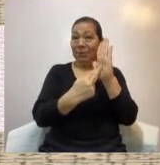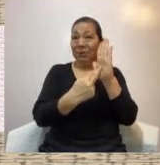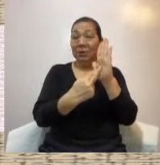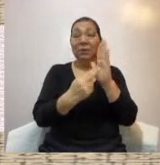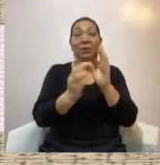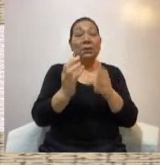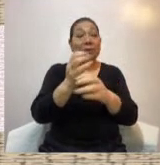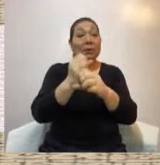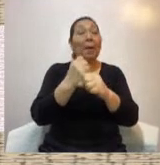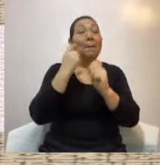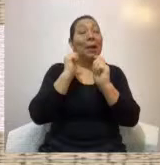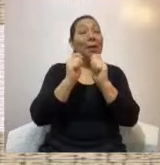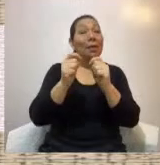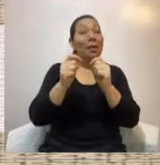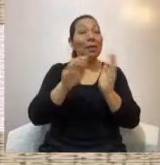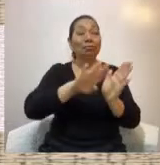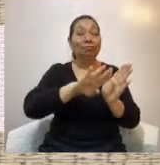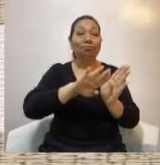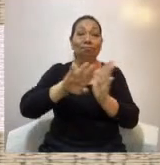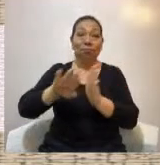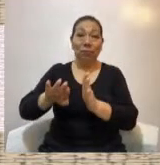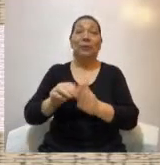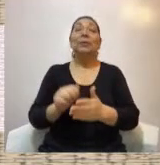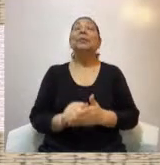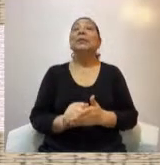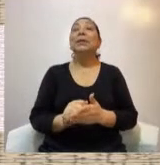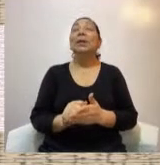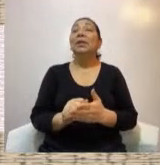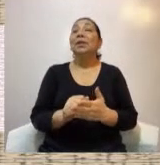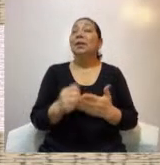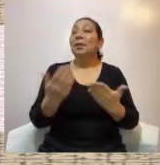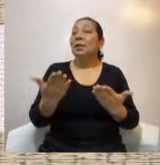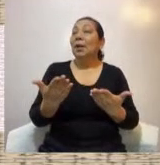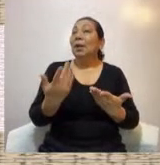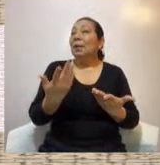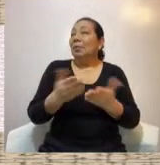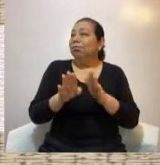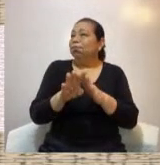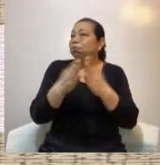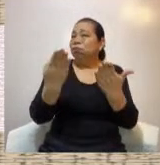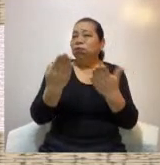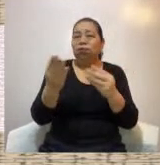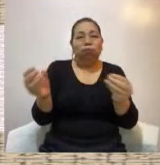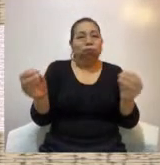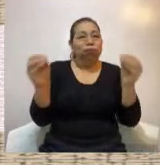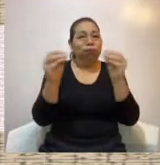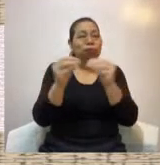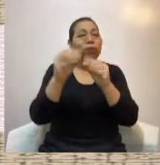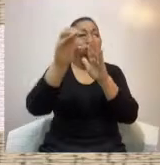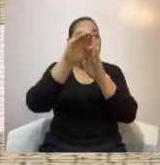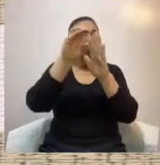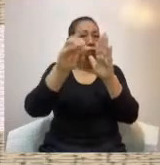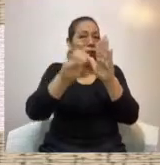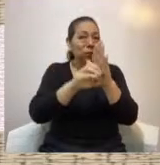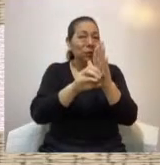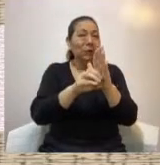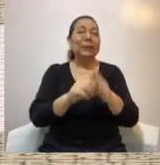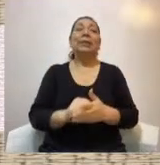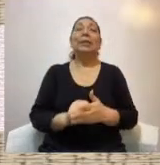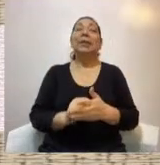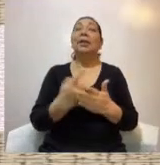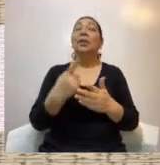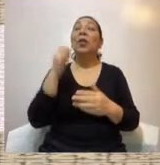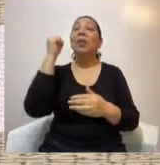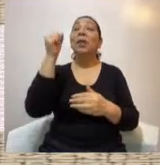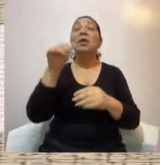que habían servido de sustento para dar de baja a la demandante eran abiertamente incompatibles con la Constitución y